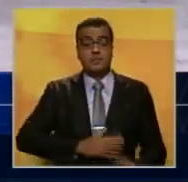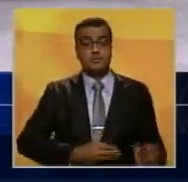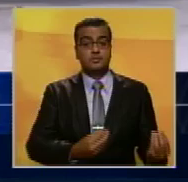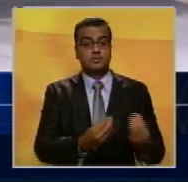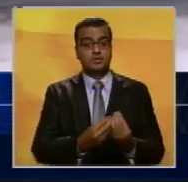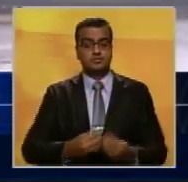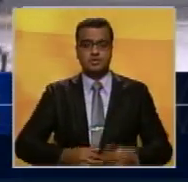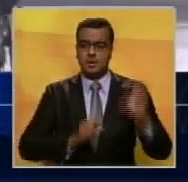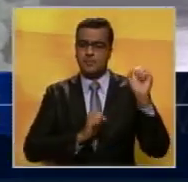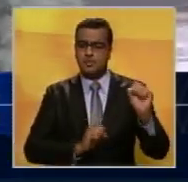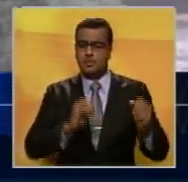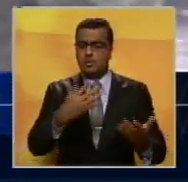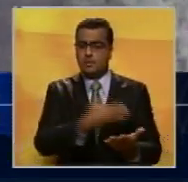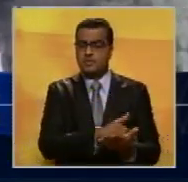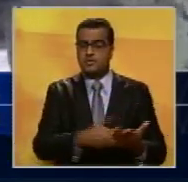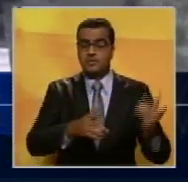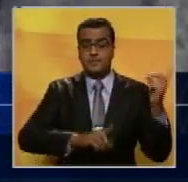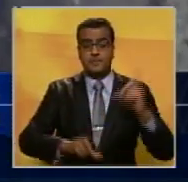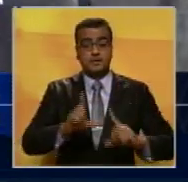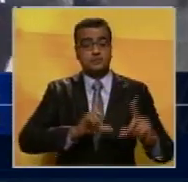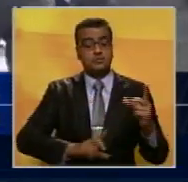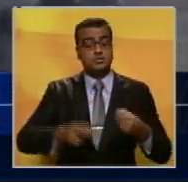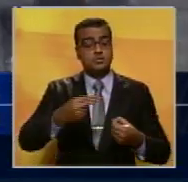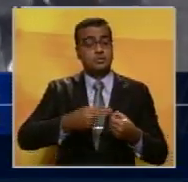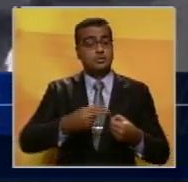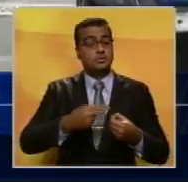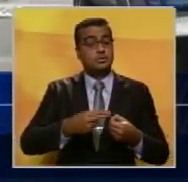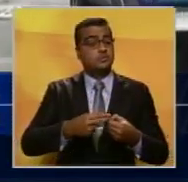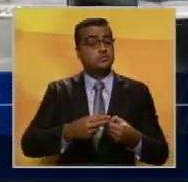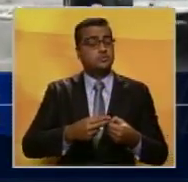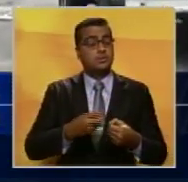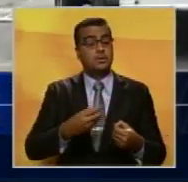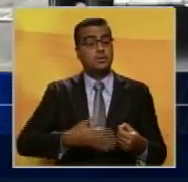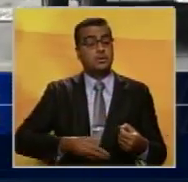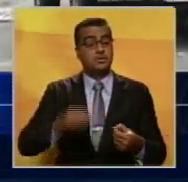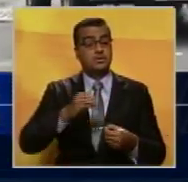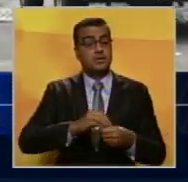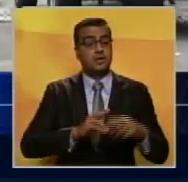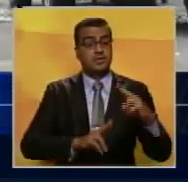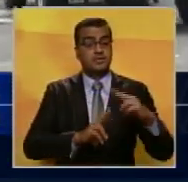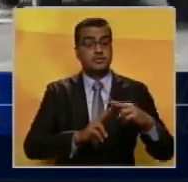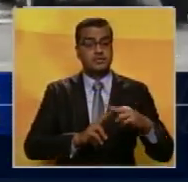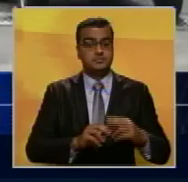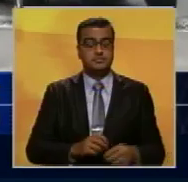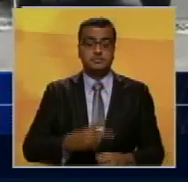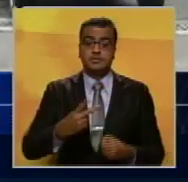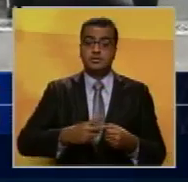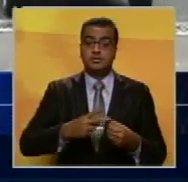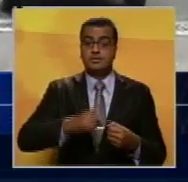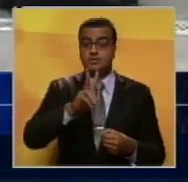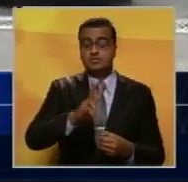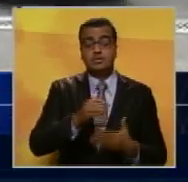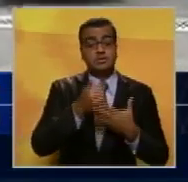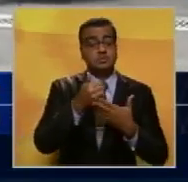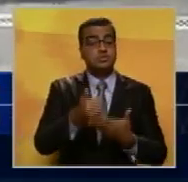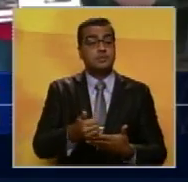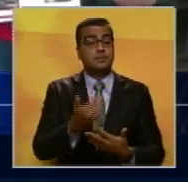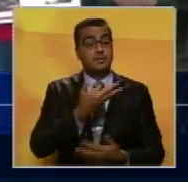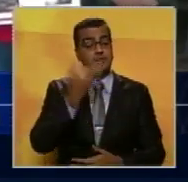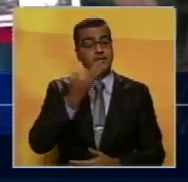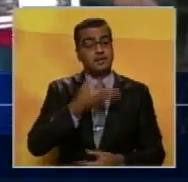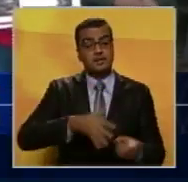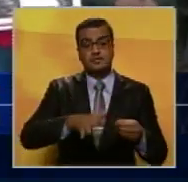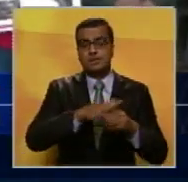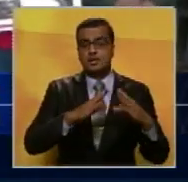las protestas, 4 millones de litros de combustible han dejado de llegar al estado Táchira. PDVSA activó un plan de contingencia para garantizar